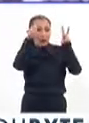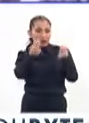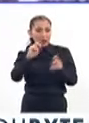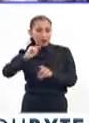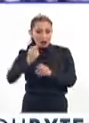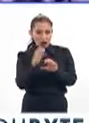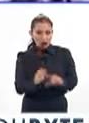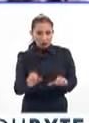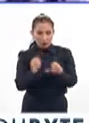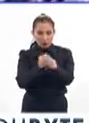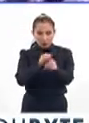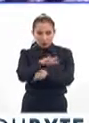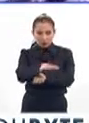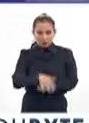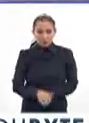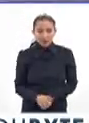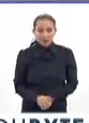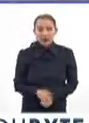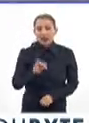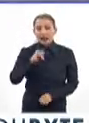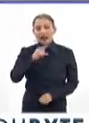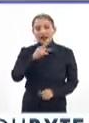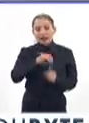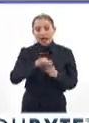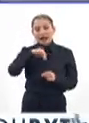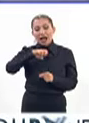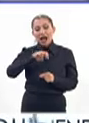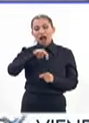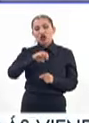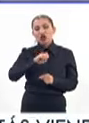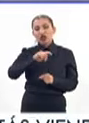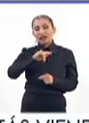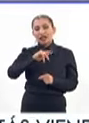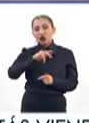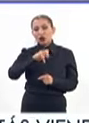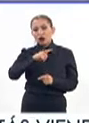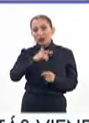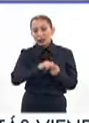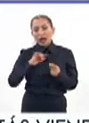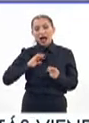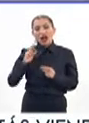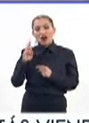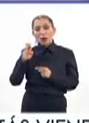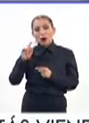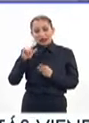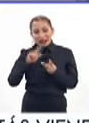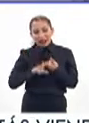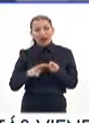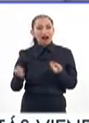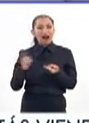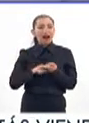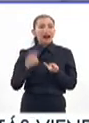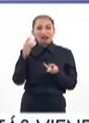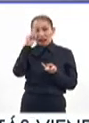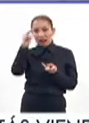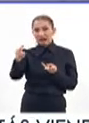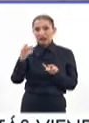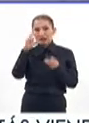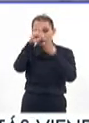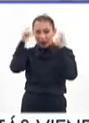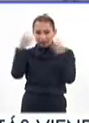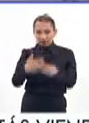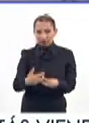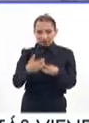con tecnologías de la información. Ingenierías en nanotecnologías, ingenierías en robóticas, ingenierías en inteligencia